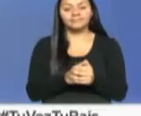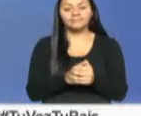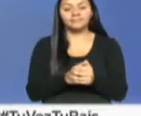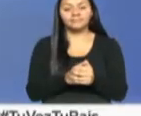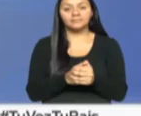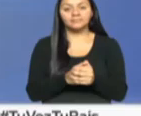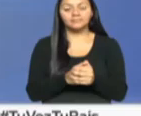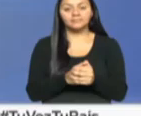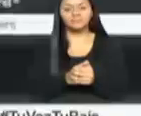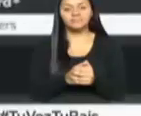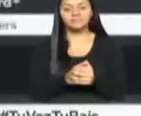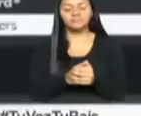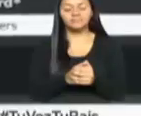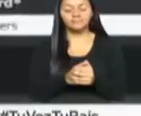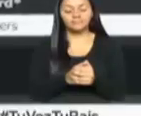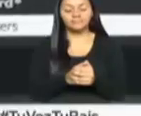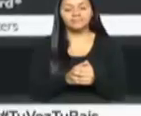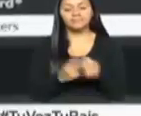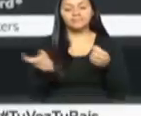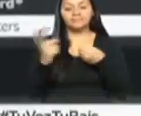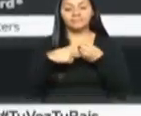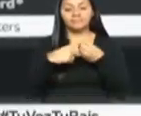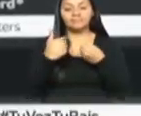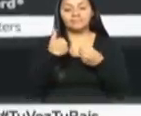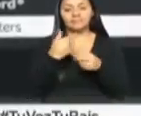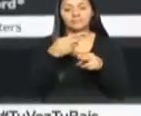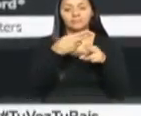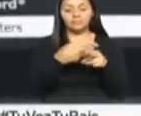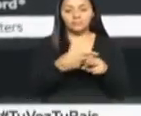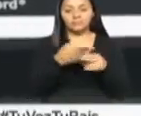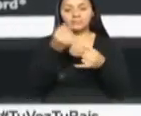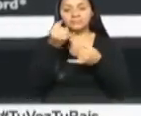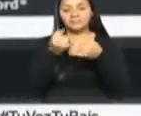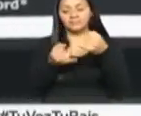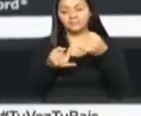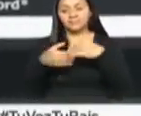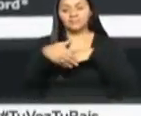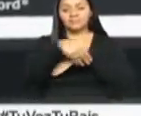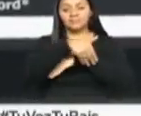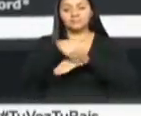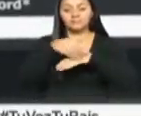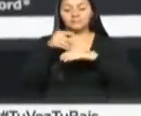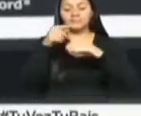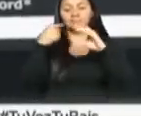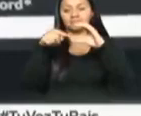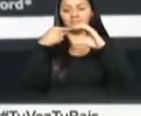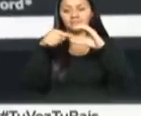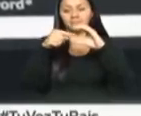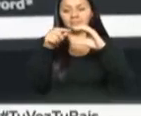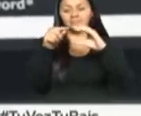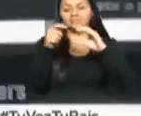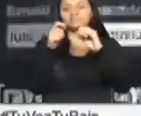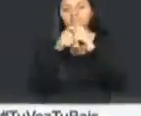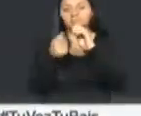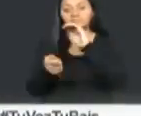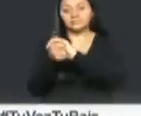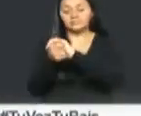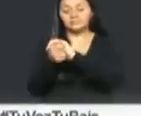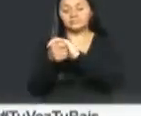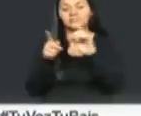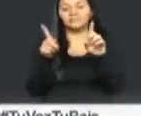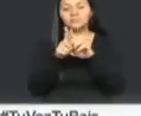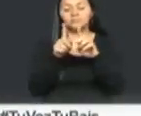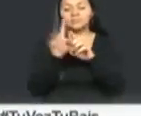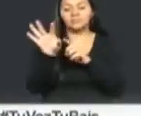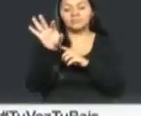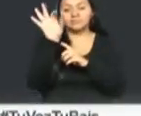www.worldtravelawards.com/vote. Registrarse proporcionando su nombre y apellido, dirección de correo electrónico y contraseña. A continuación,